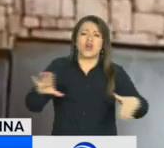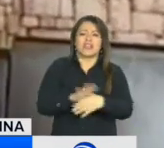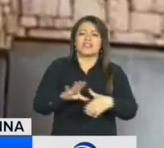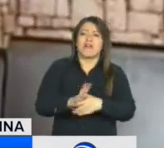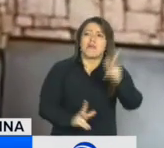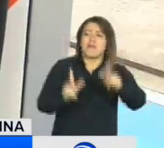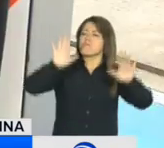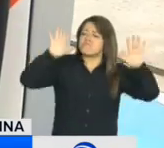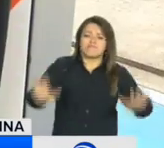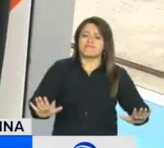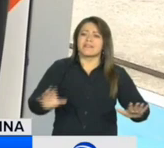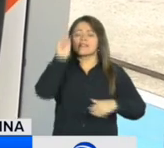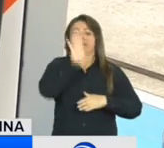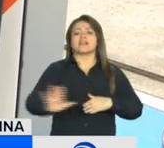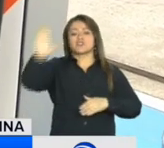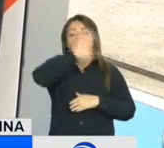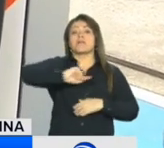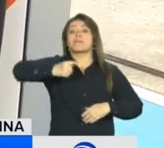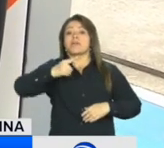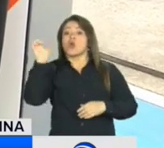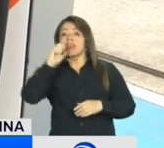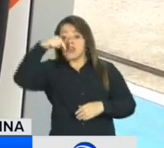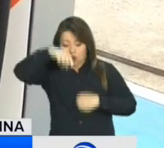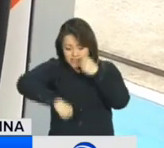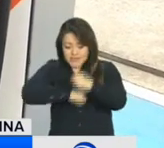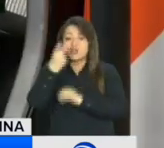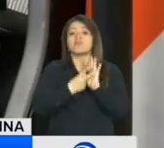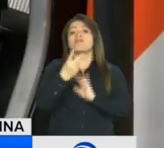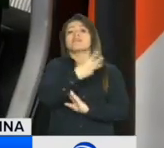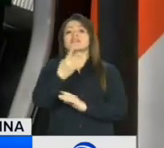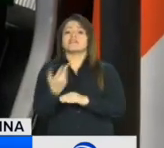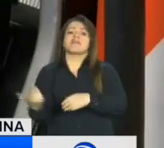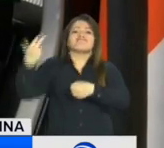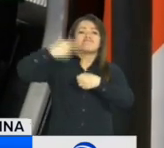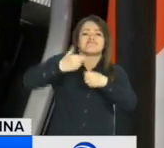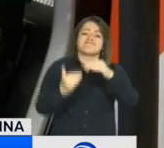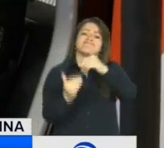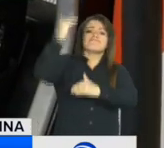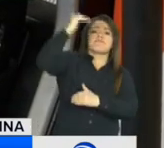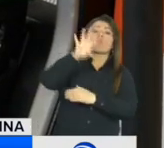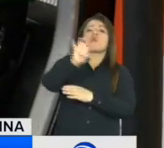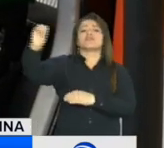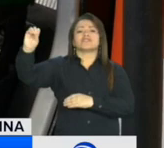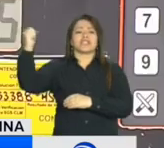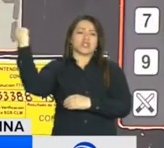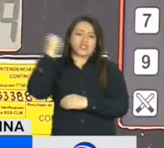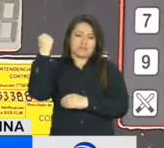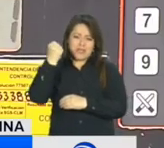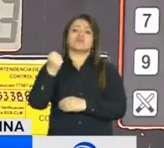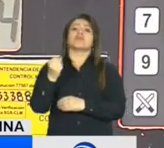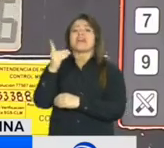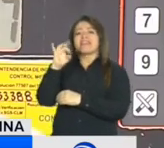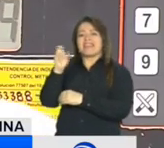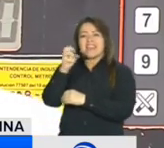el territorio nacional. Desde el 1 de enero de 2023, la gasolina subió cerca de 400 pesos, mientras que el galón de